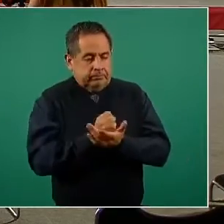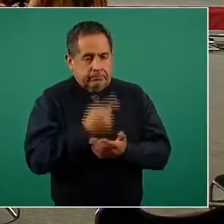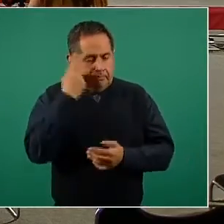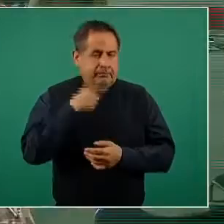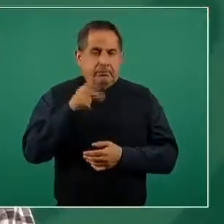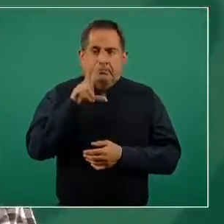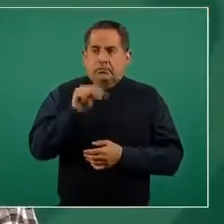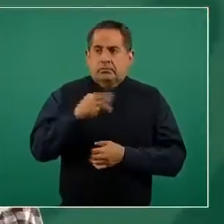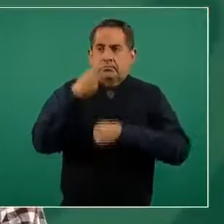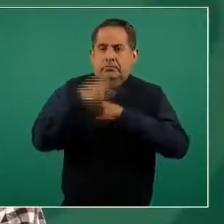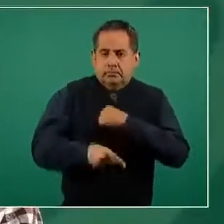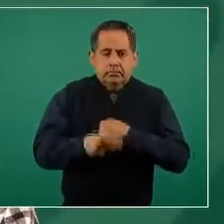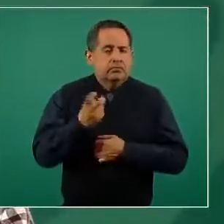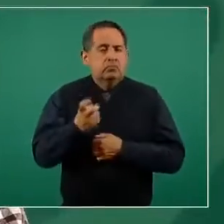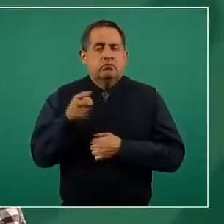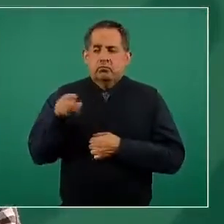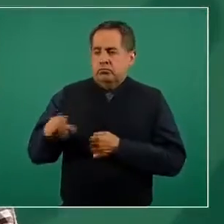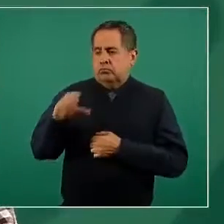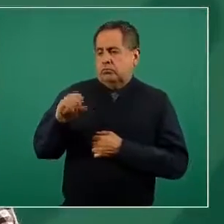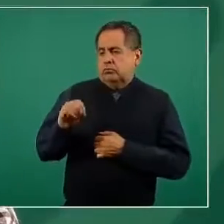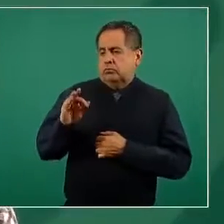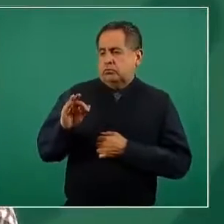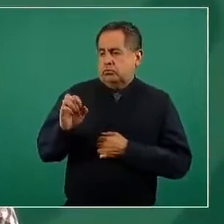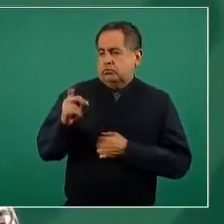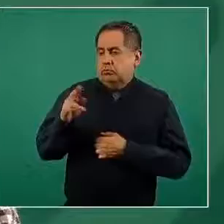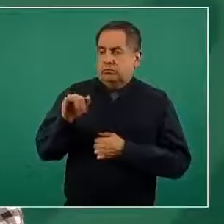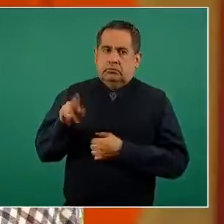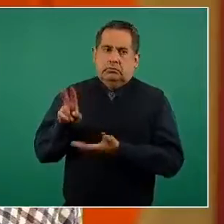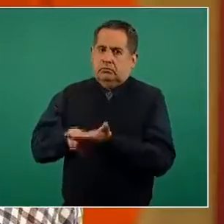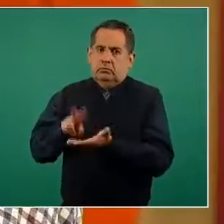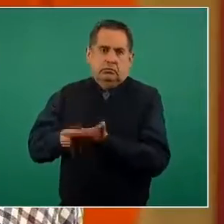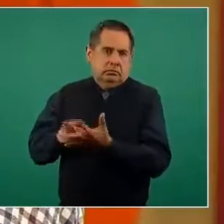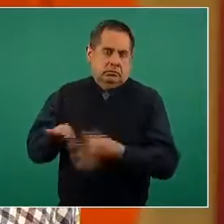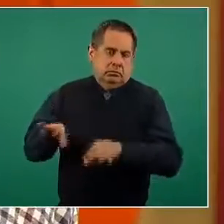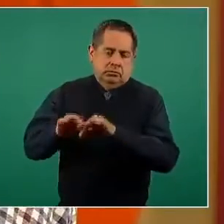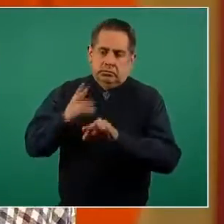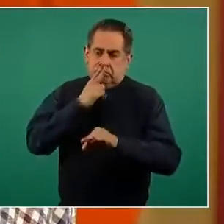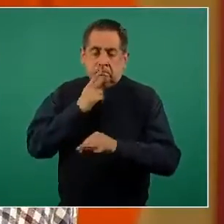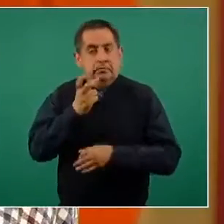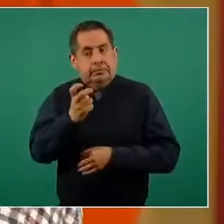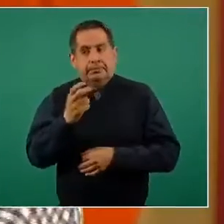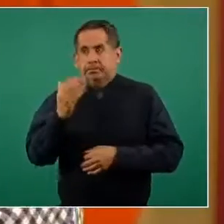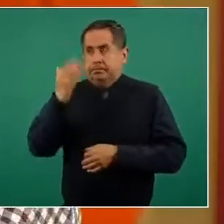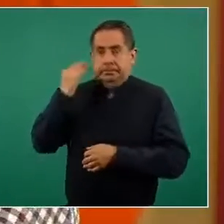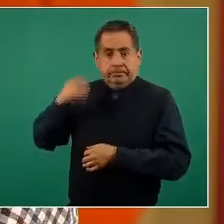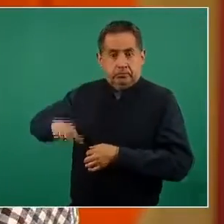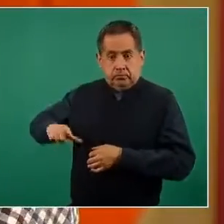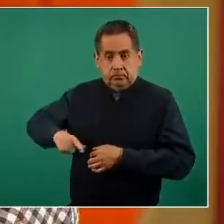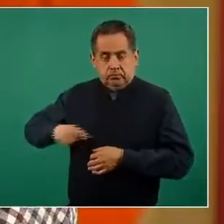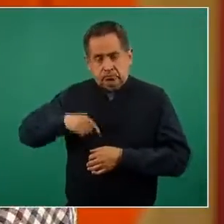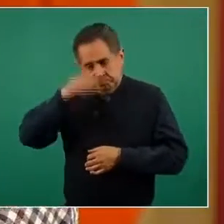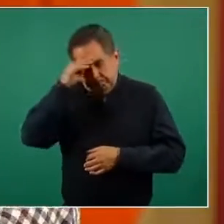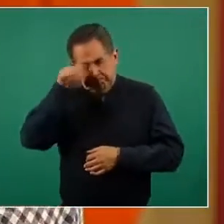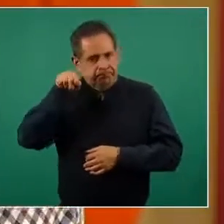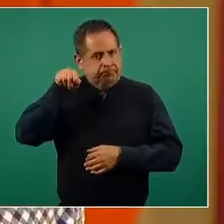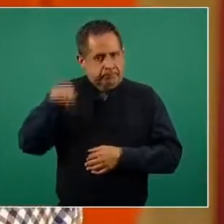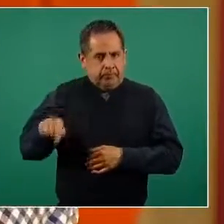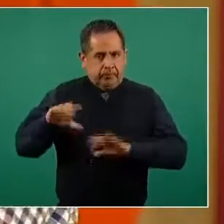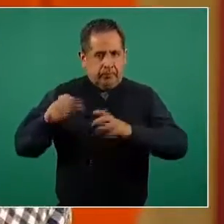sanitarios, y para eso sirve la COFEPRIS. Entonces, desde que empezó el gobierno, teníamos muy claro que había